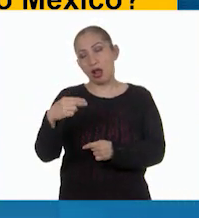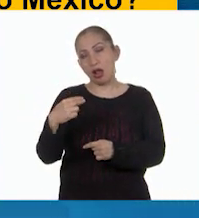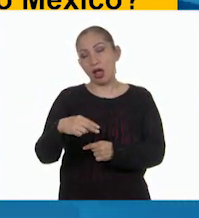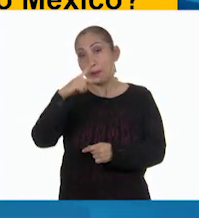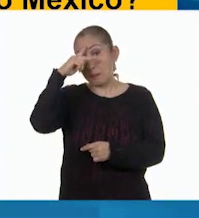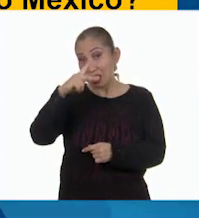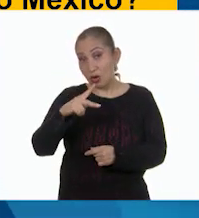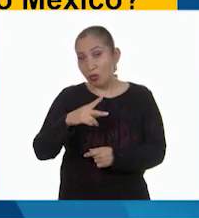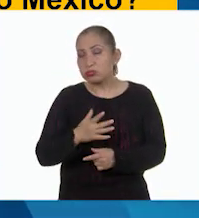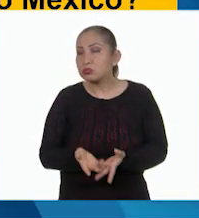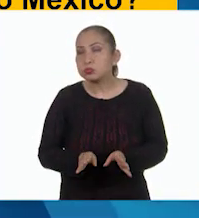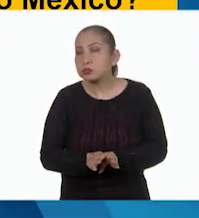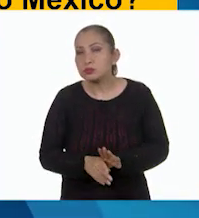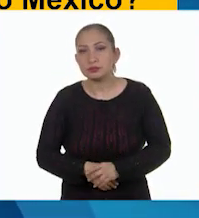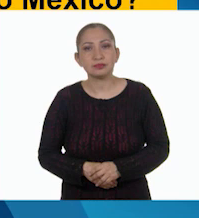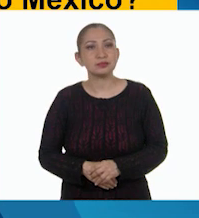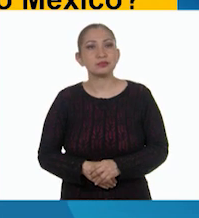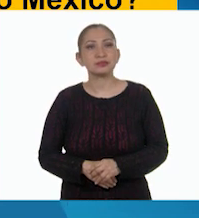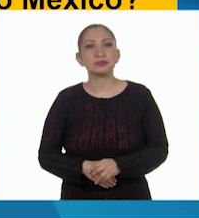conocemos como México?